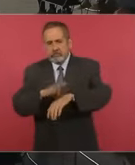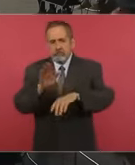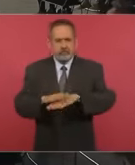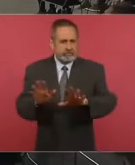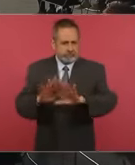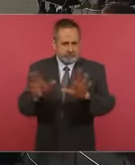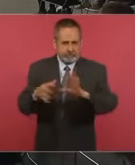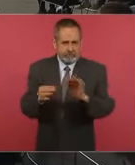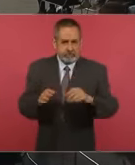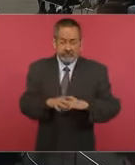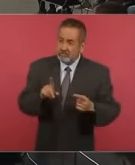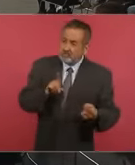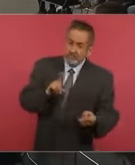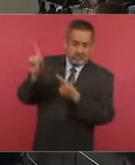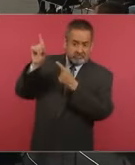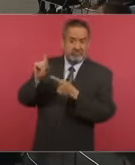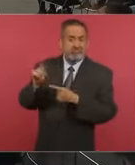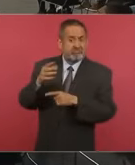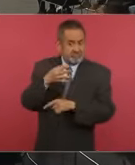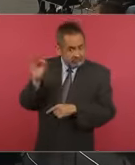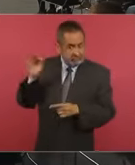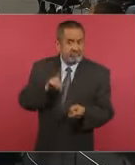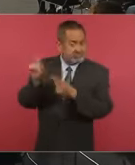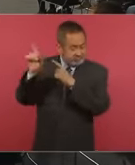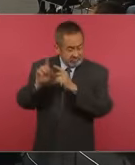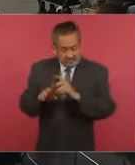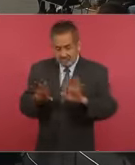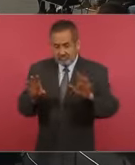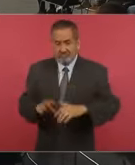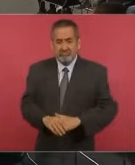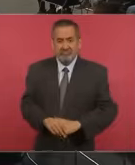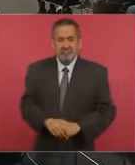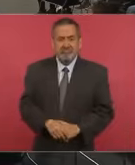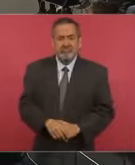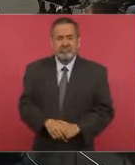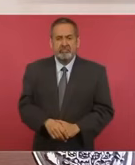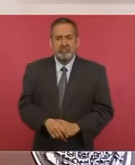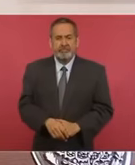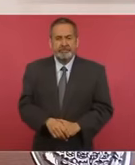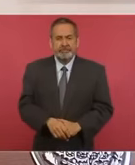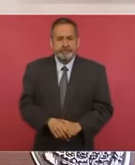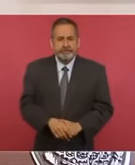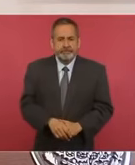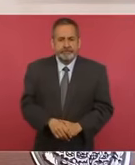No, es que lo ofende, es que hay otra parte en donde